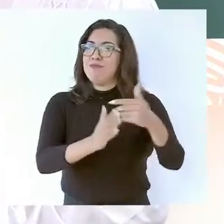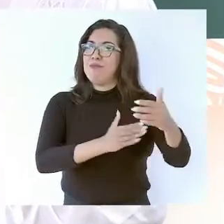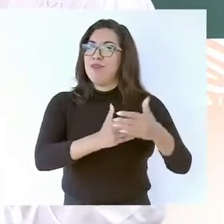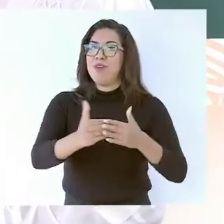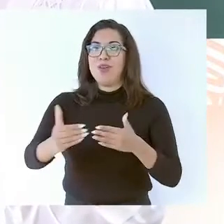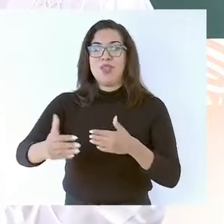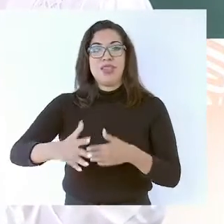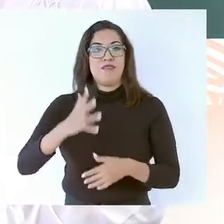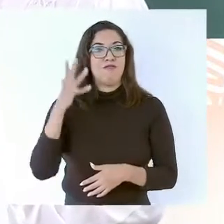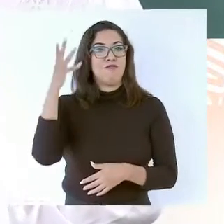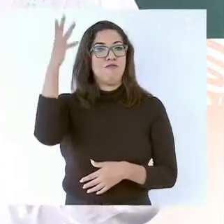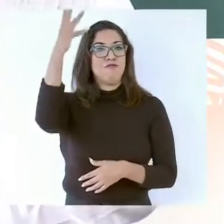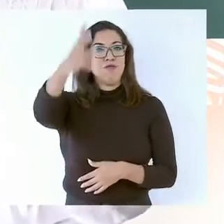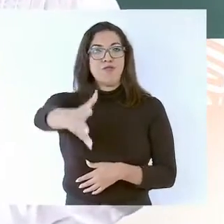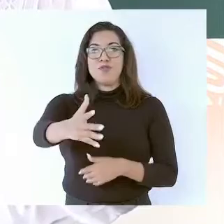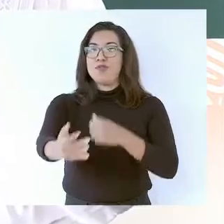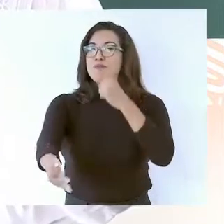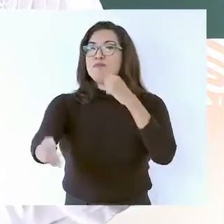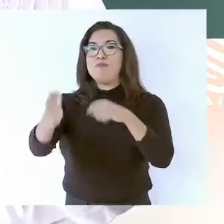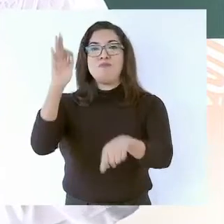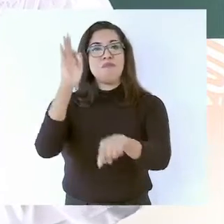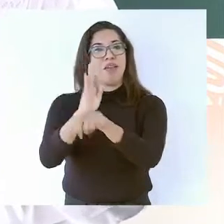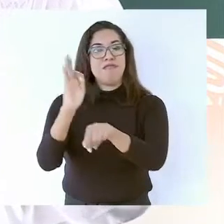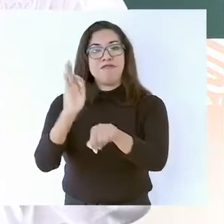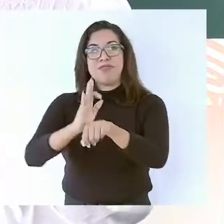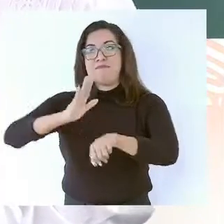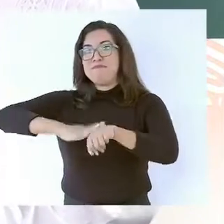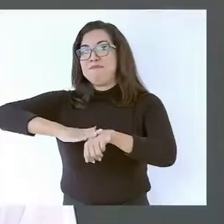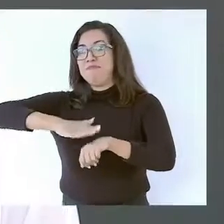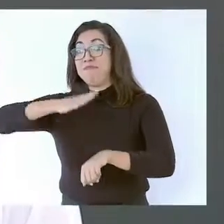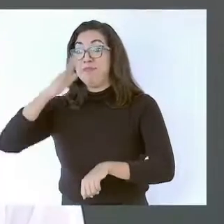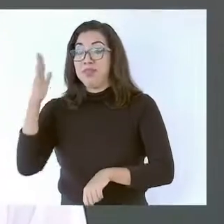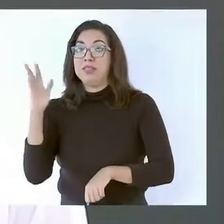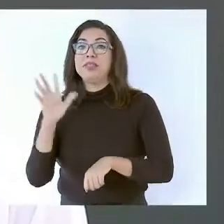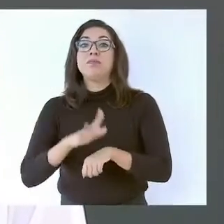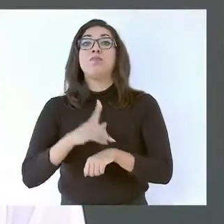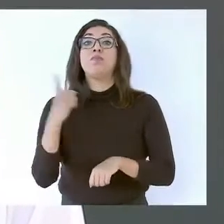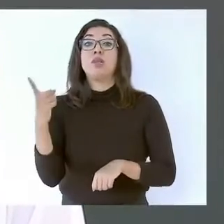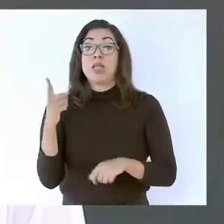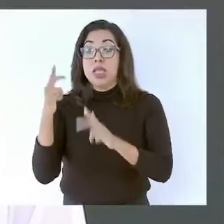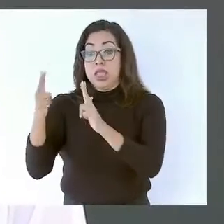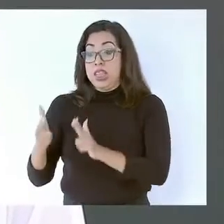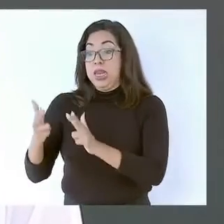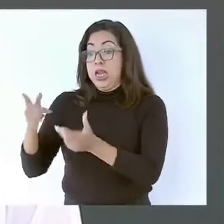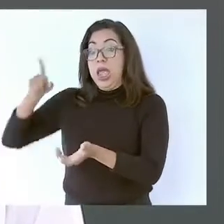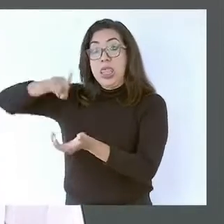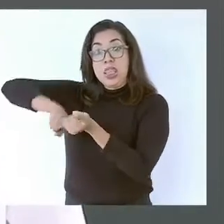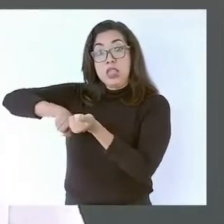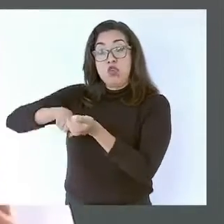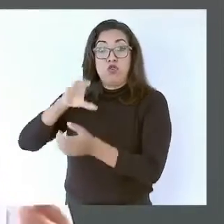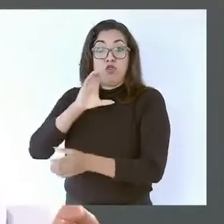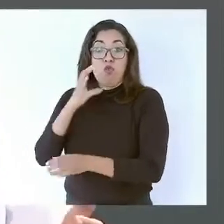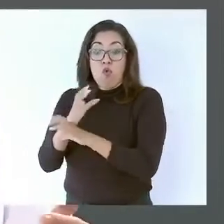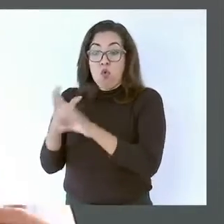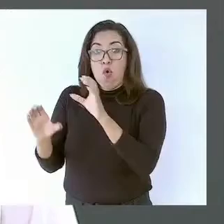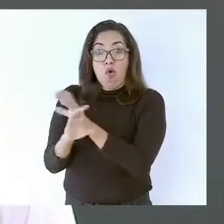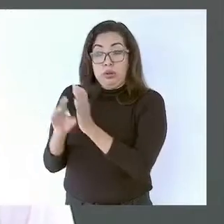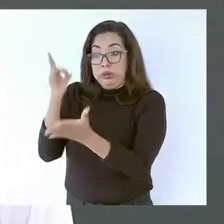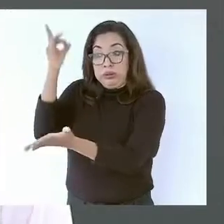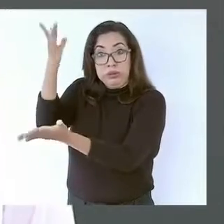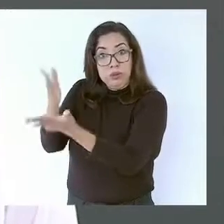tren moverá mucho más que mercancías y personas. Con este podemos generar